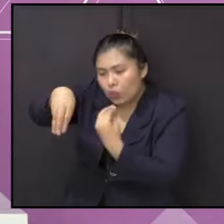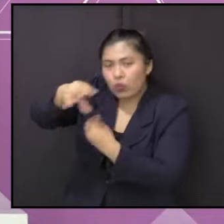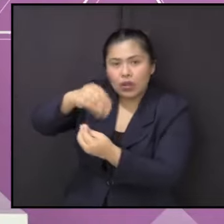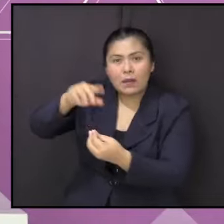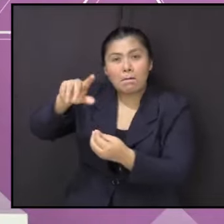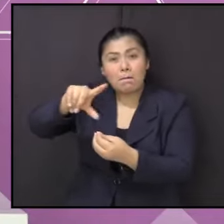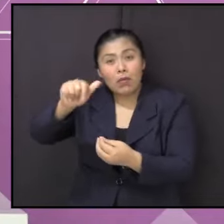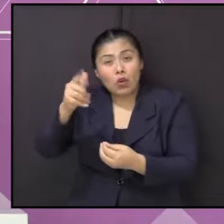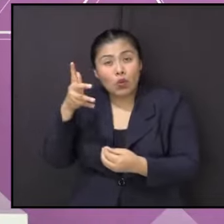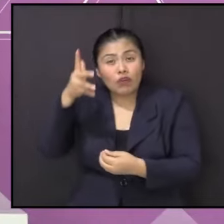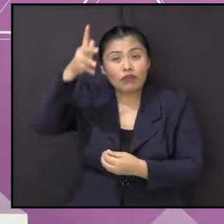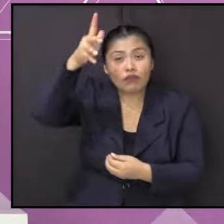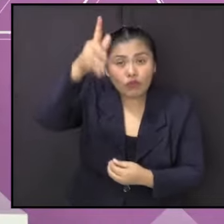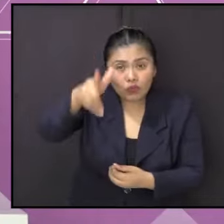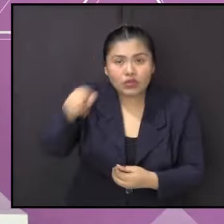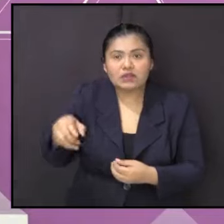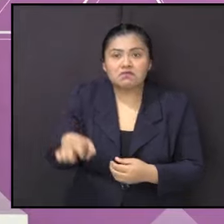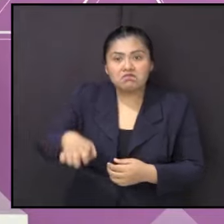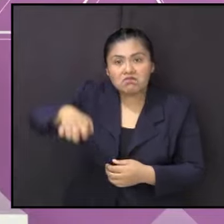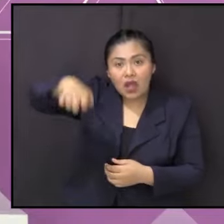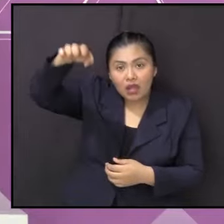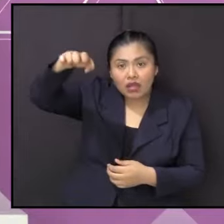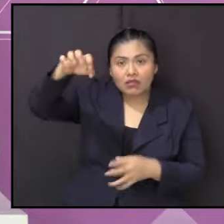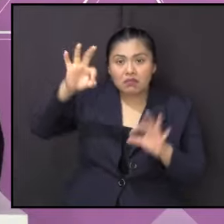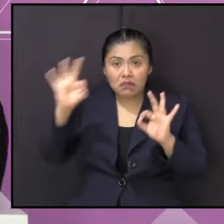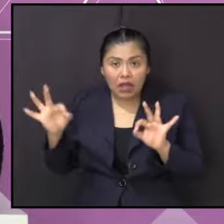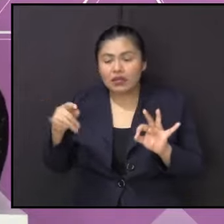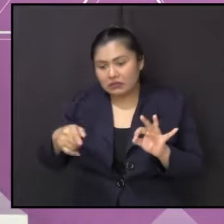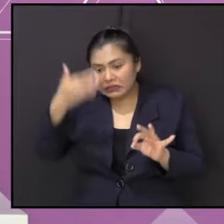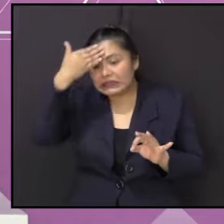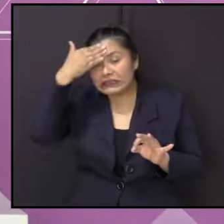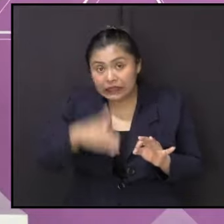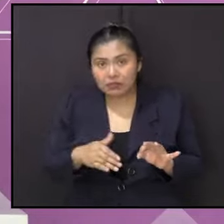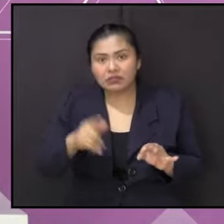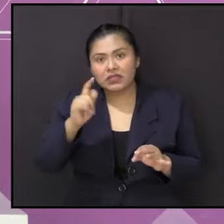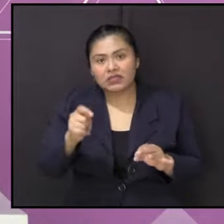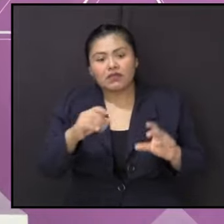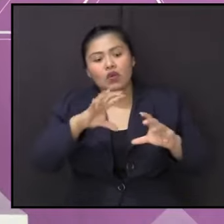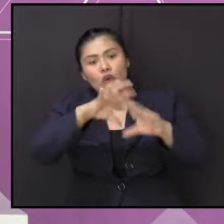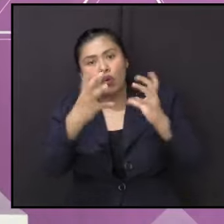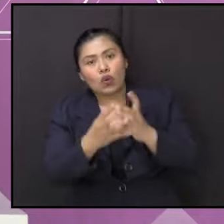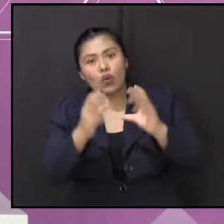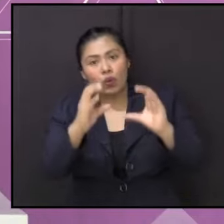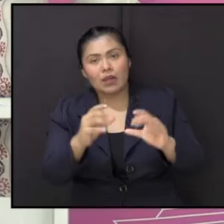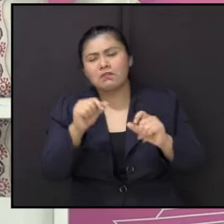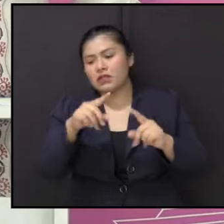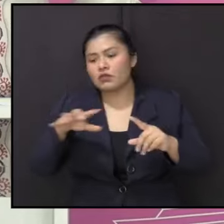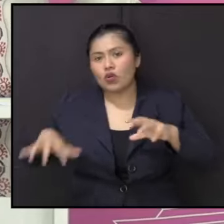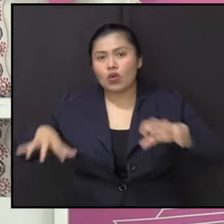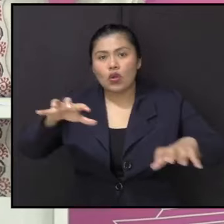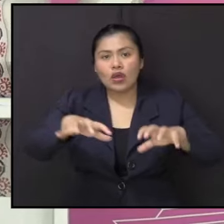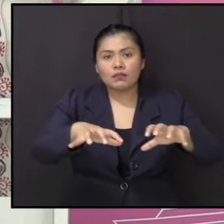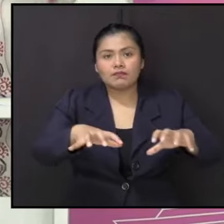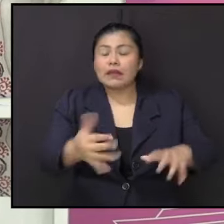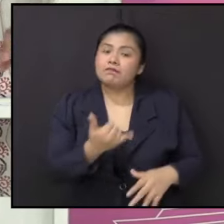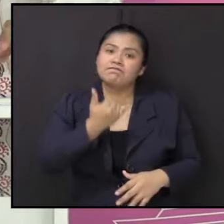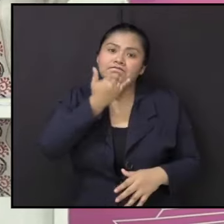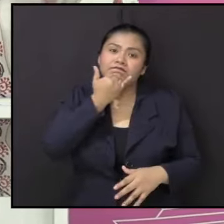adulta. Propongo también algo muy importante, que tanto en las colonias... Gracias, muchas...